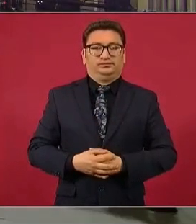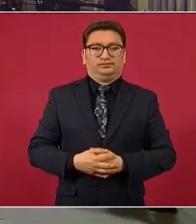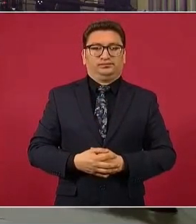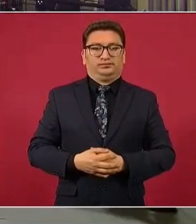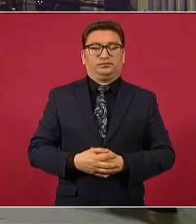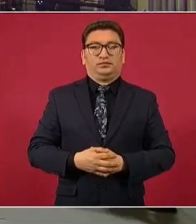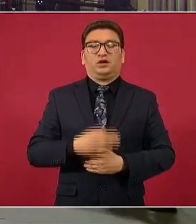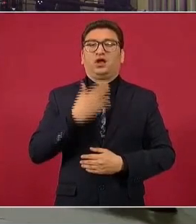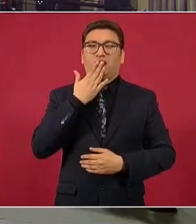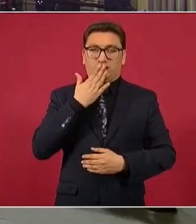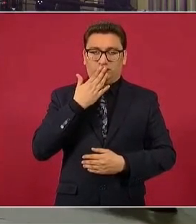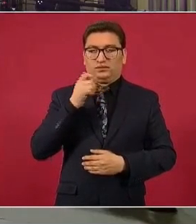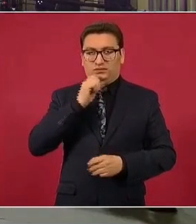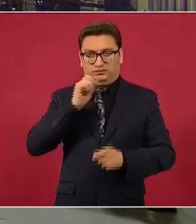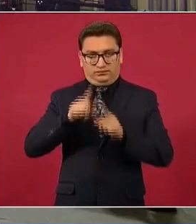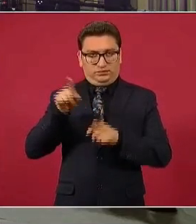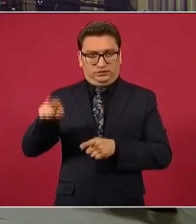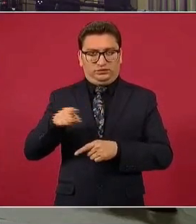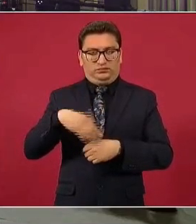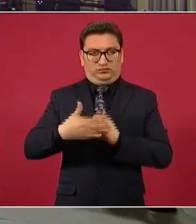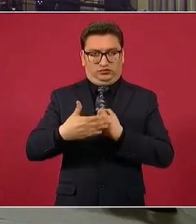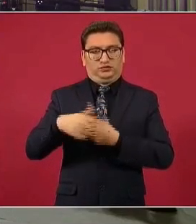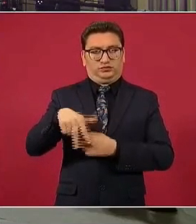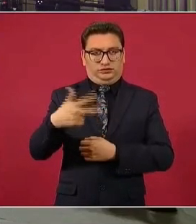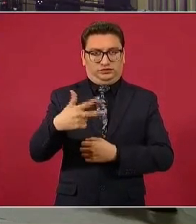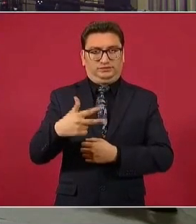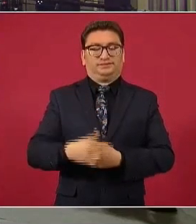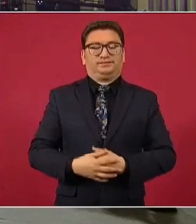y Sonora va a incorporarse, van a ser 13.